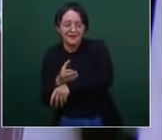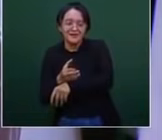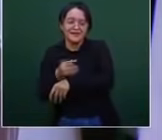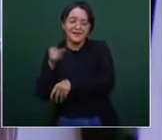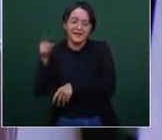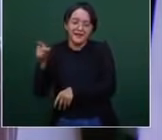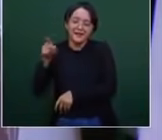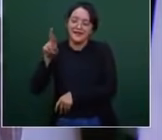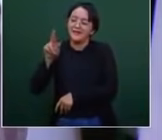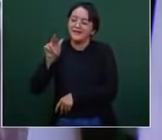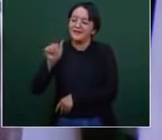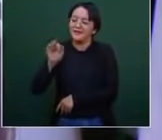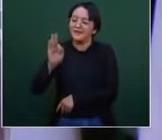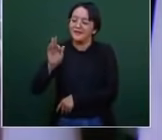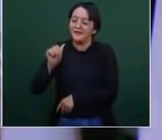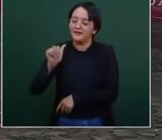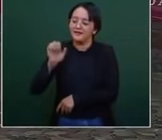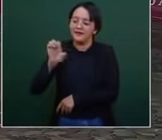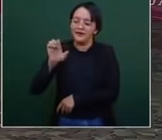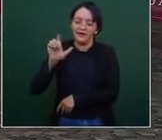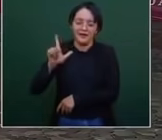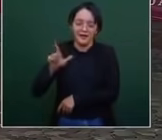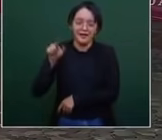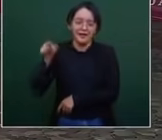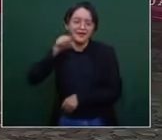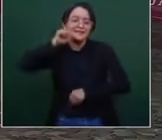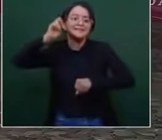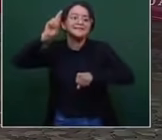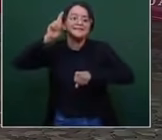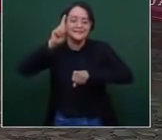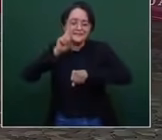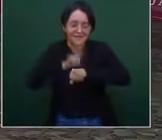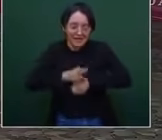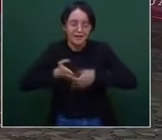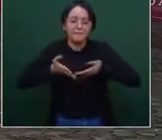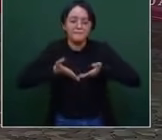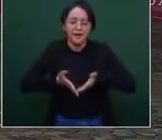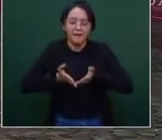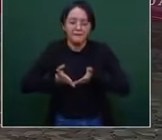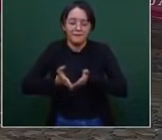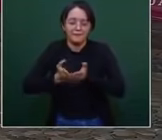secretario Rafael Ojeda Durán, secretario de Marina.